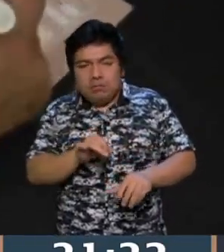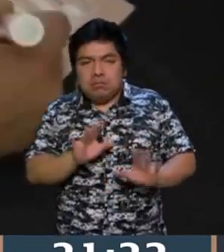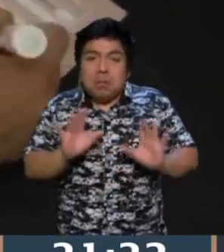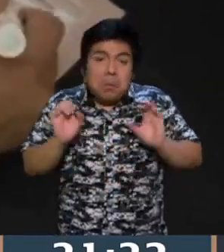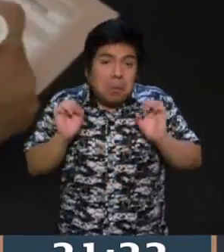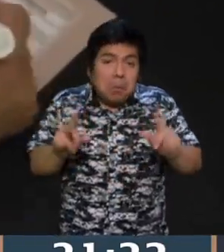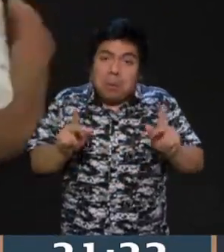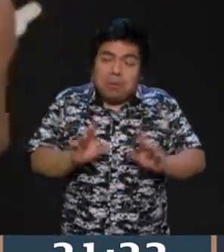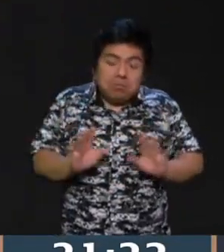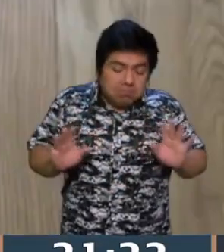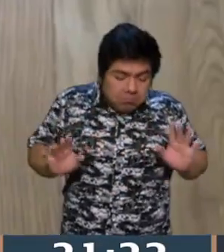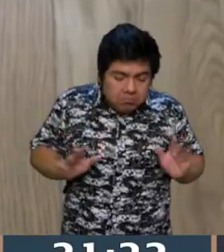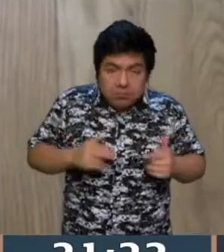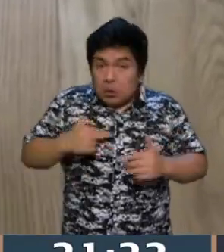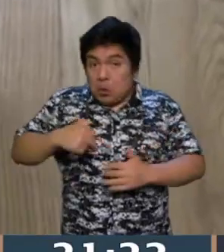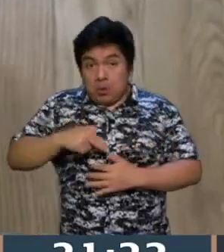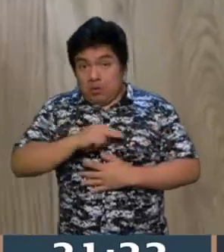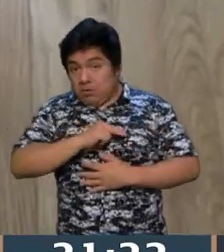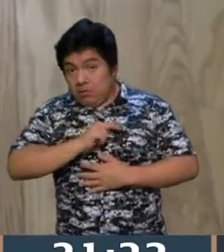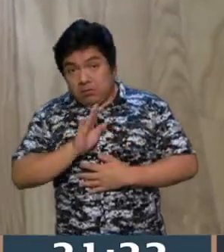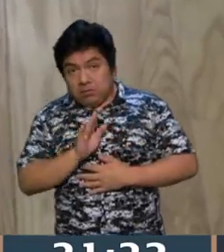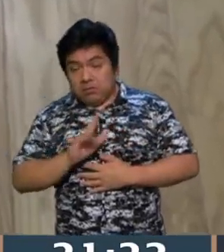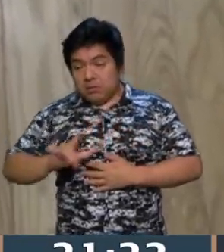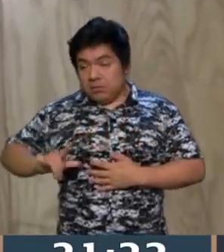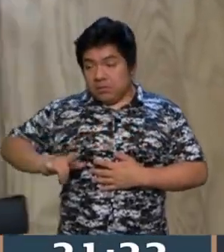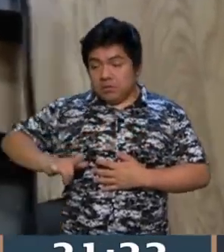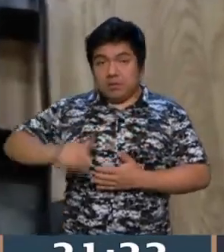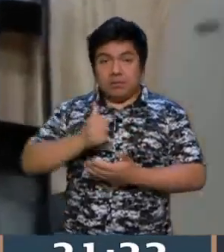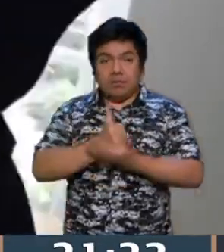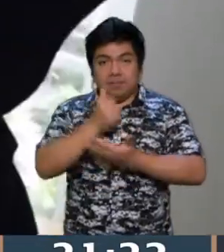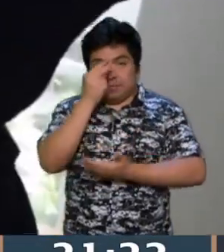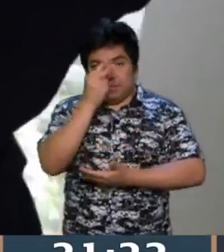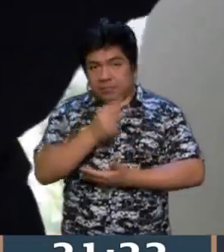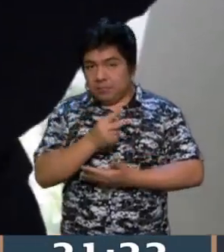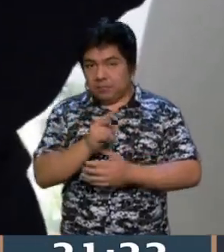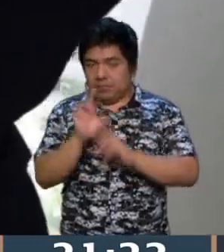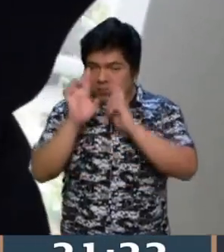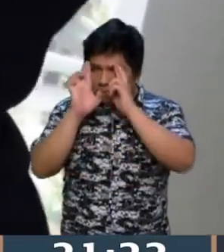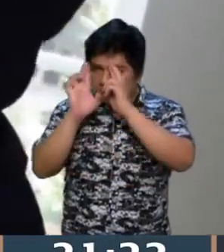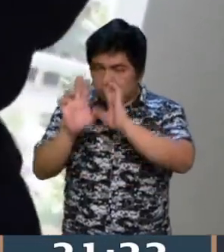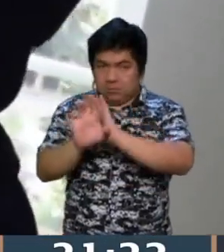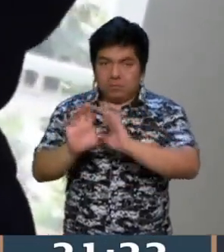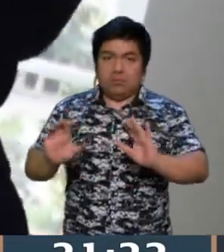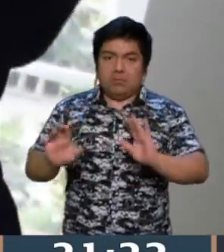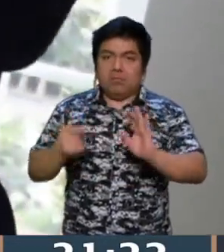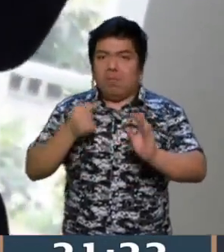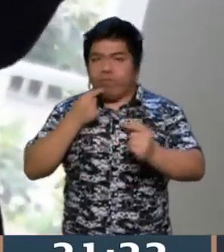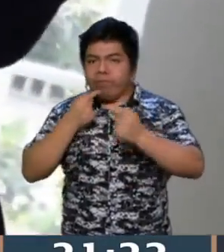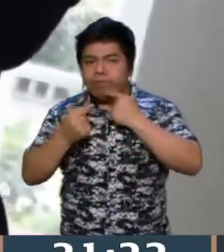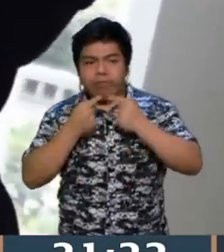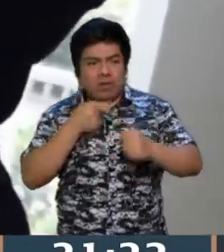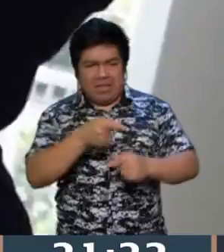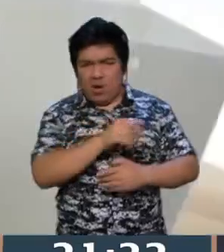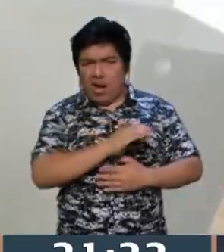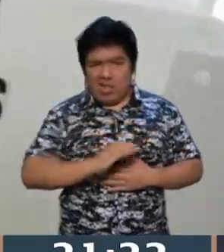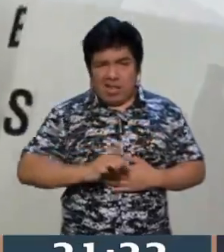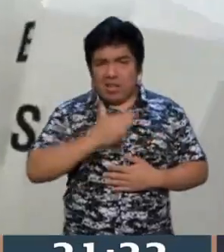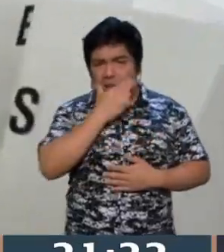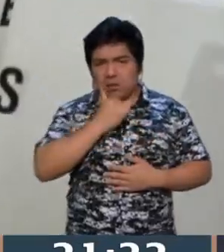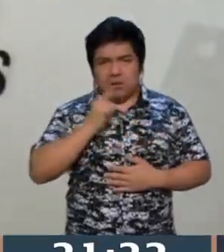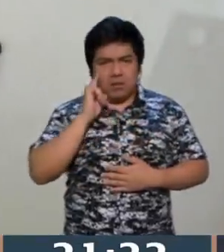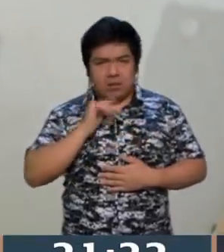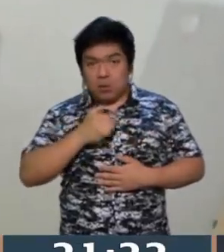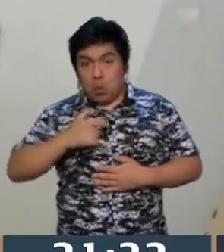Nosotros hemos insistido en una cosa, o sea, el gobierno de la ciudad es respetuoso de la discusión entre los candidatos, o sea, no